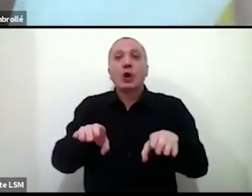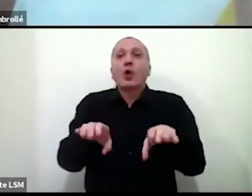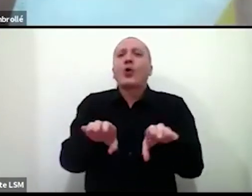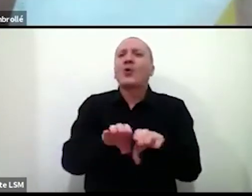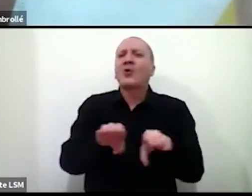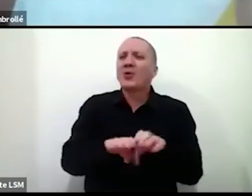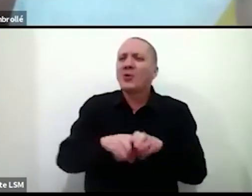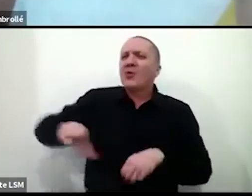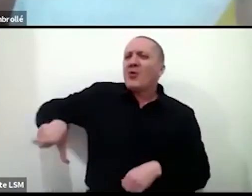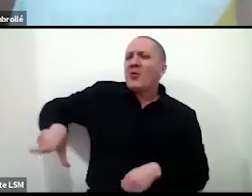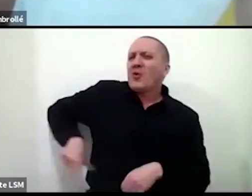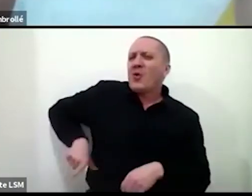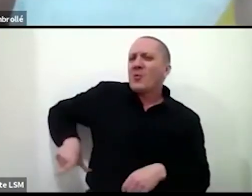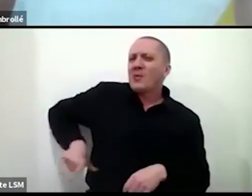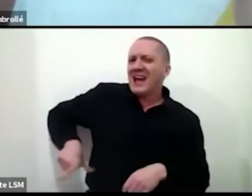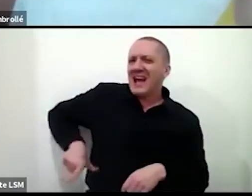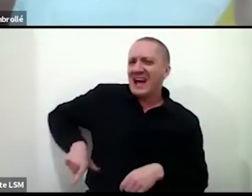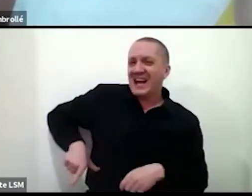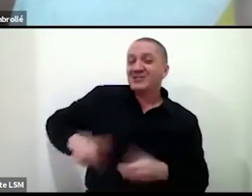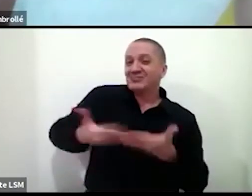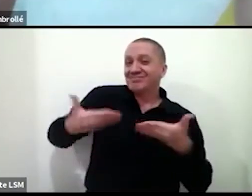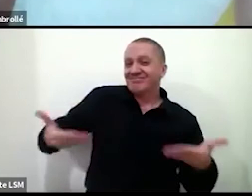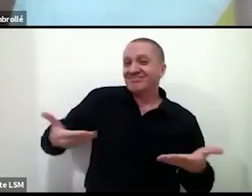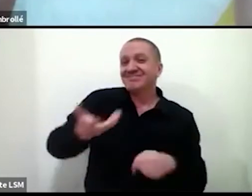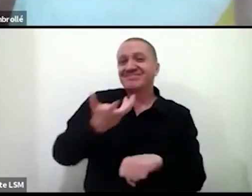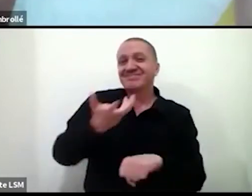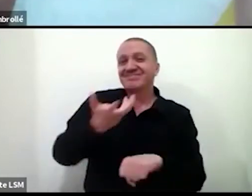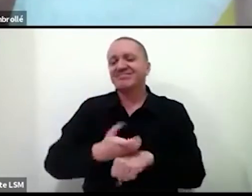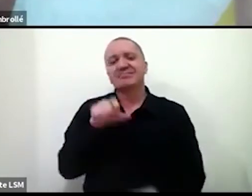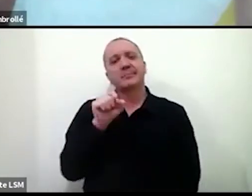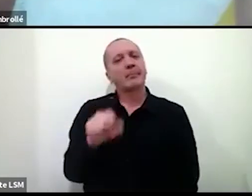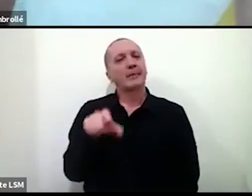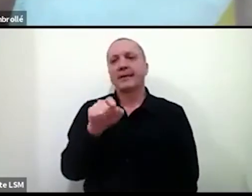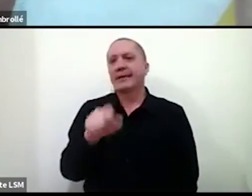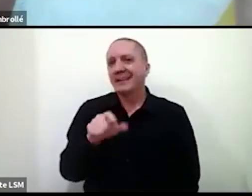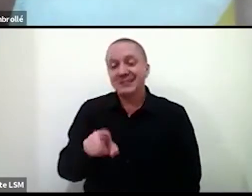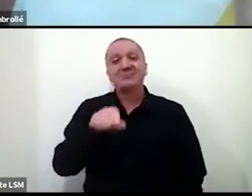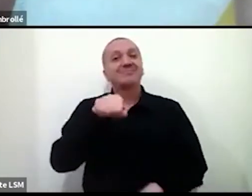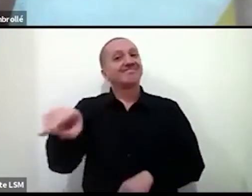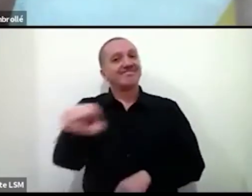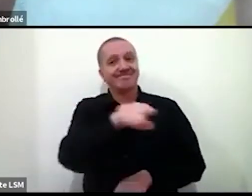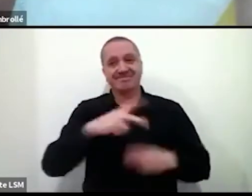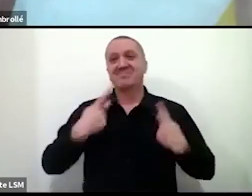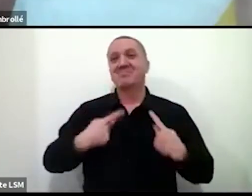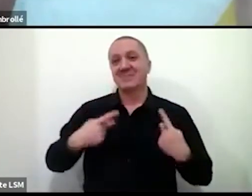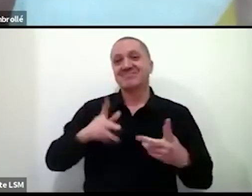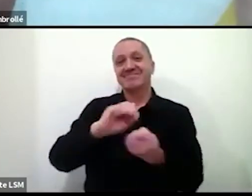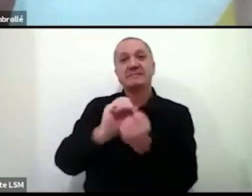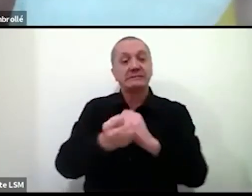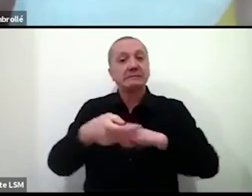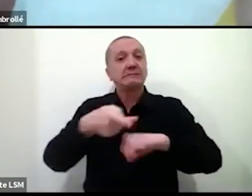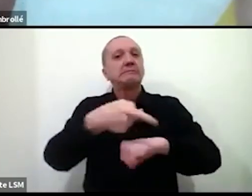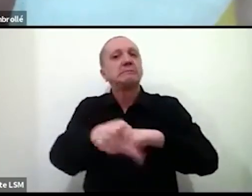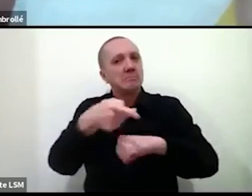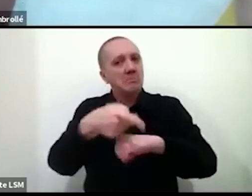la administración actual en Estados Unidos sigue poniendo a la comunidad en una situación de riesgo. Y cuando hablo de riesgo, en todos